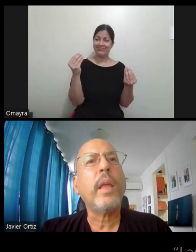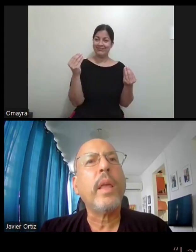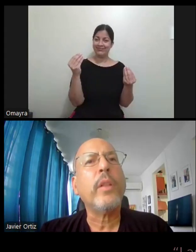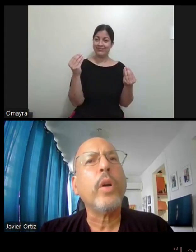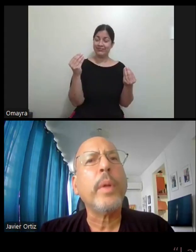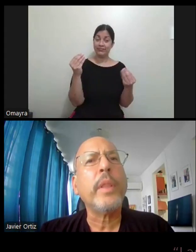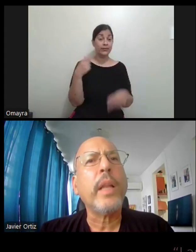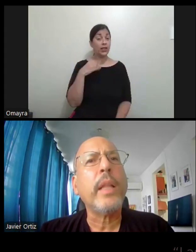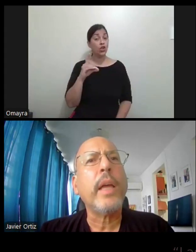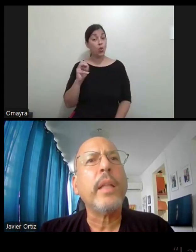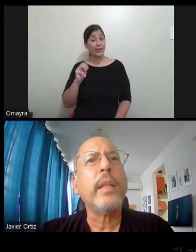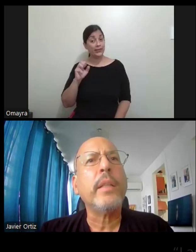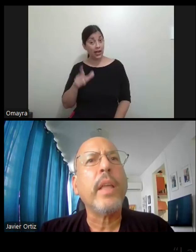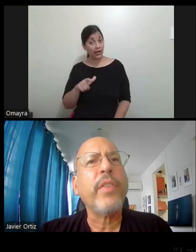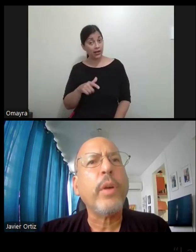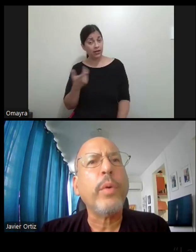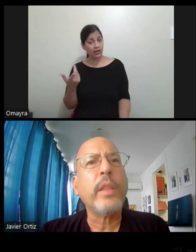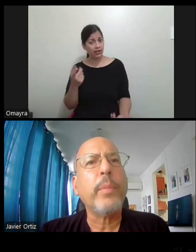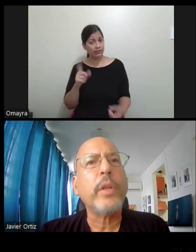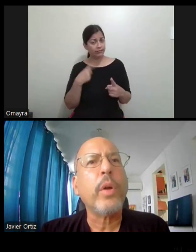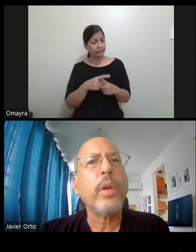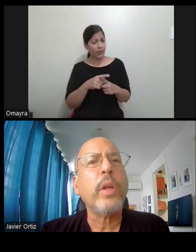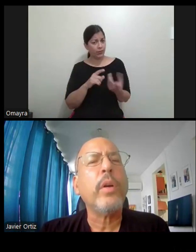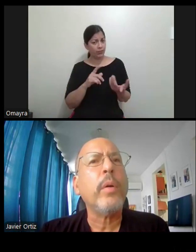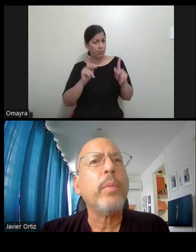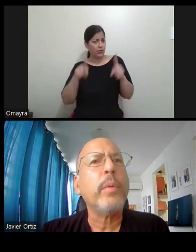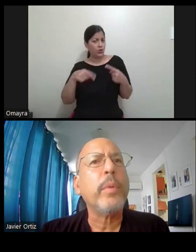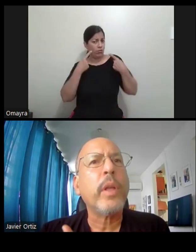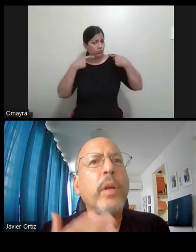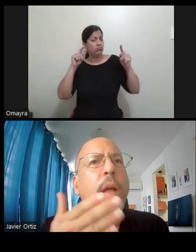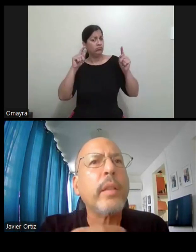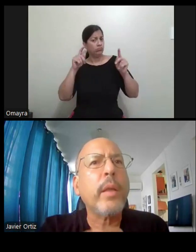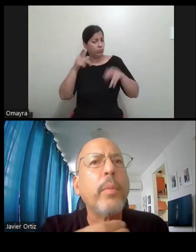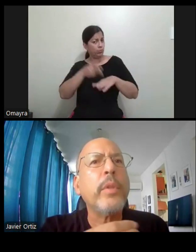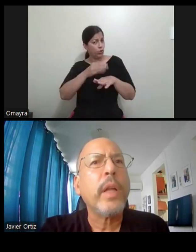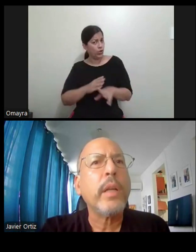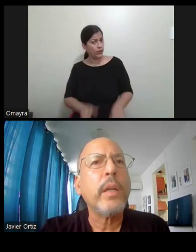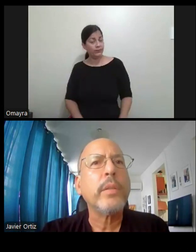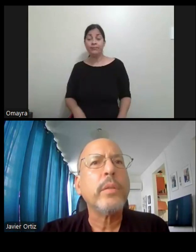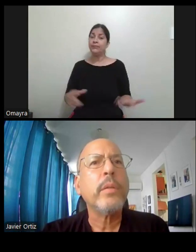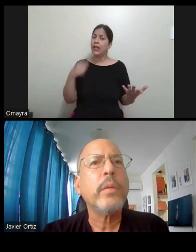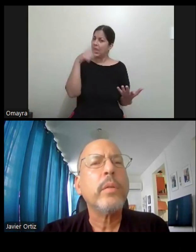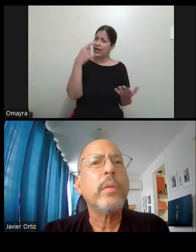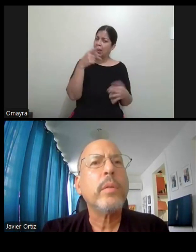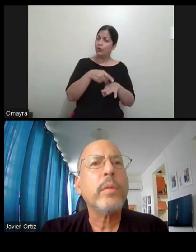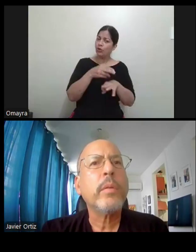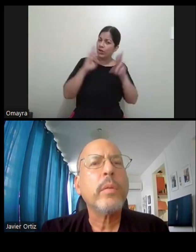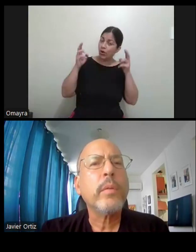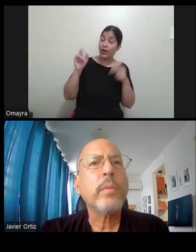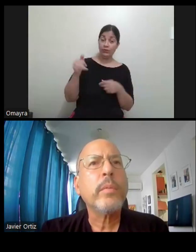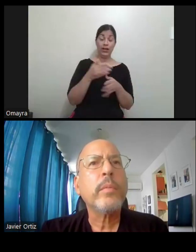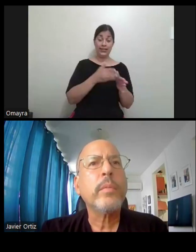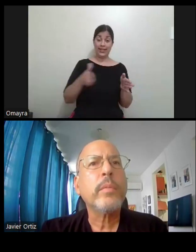eran documentales de figuras de Puerto Rico. Pues Las Caras de Puerto Rico era una serie de